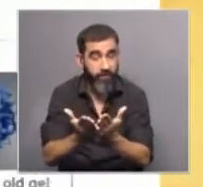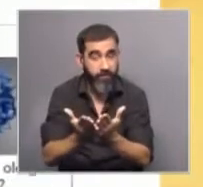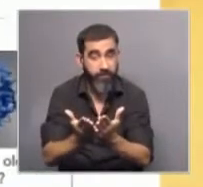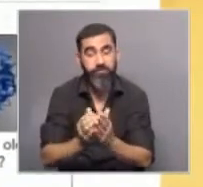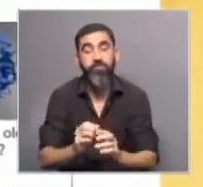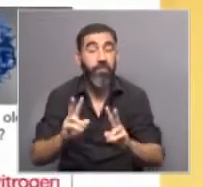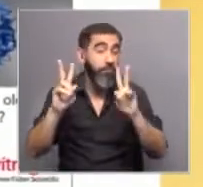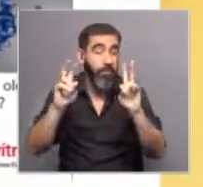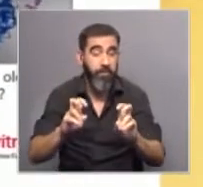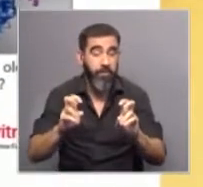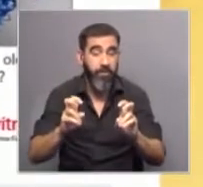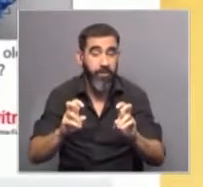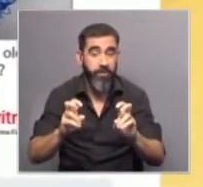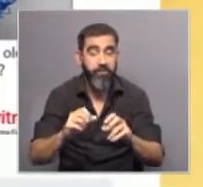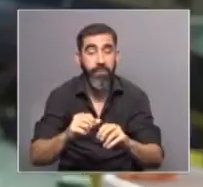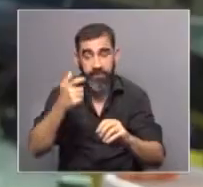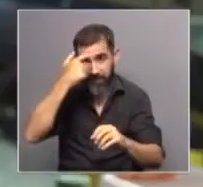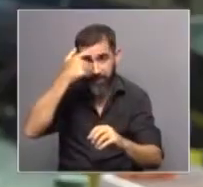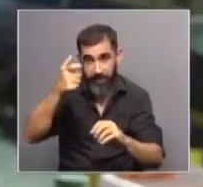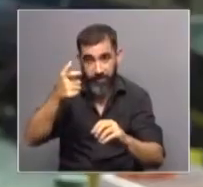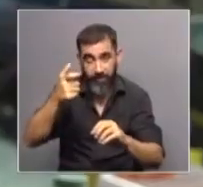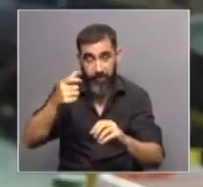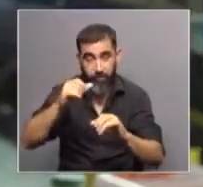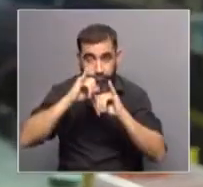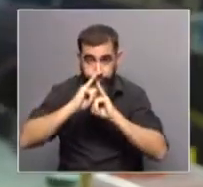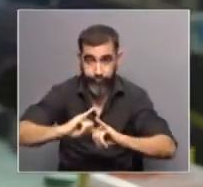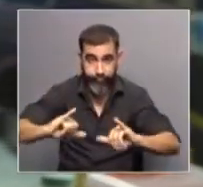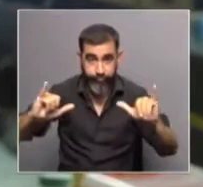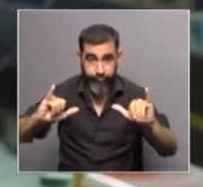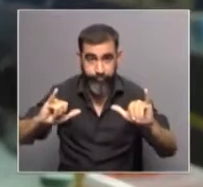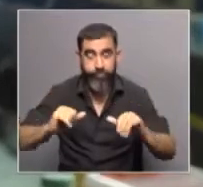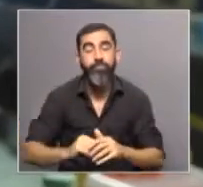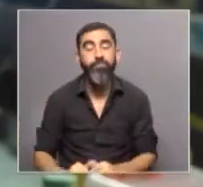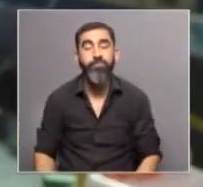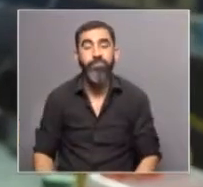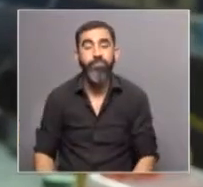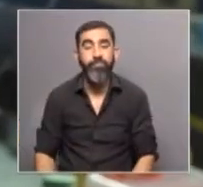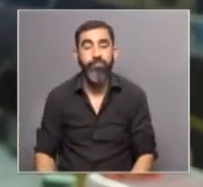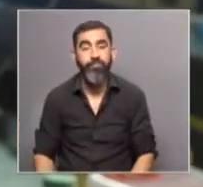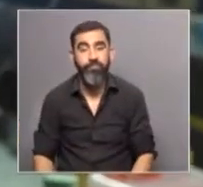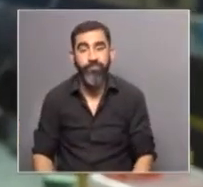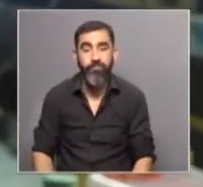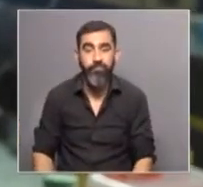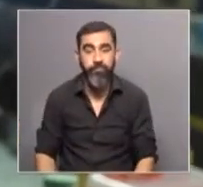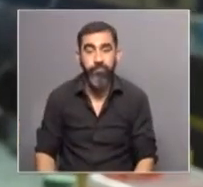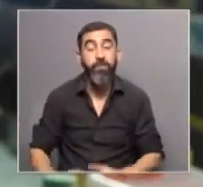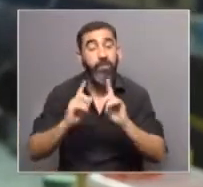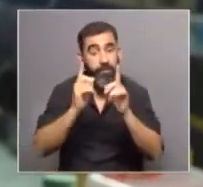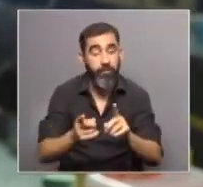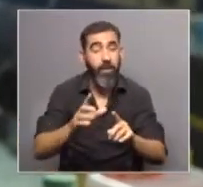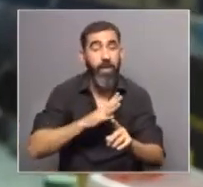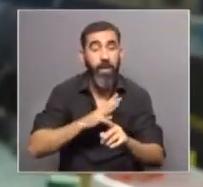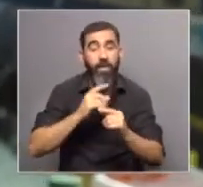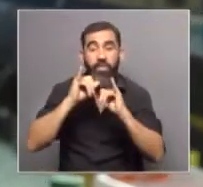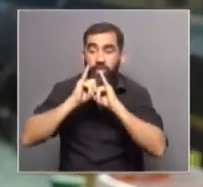de su parte científica, valga la redundancia, aparte de su componente científica o académica, tiene una componente